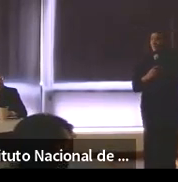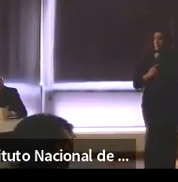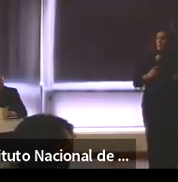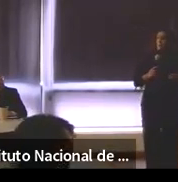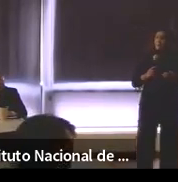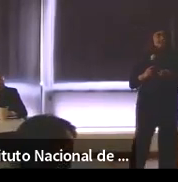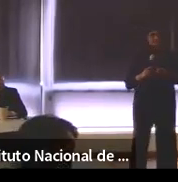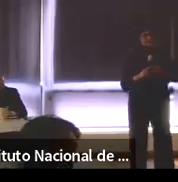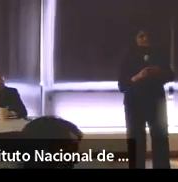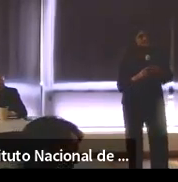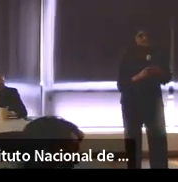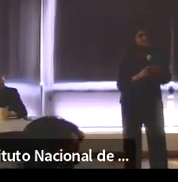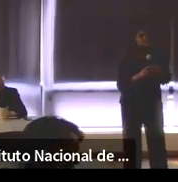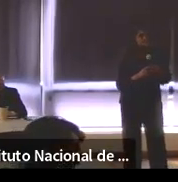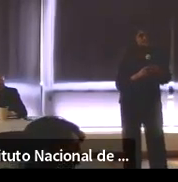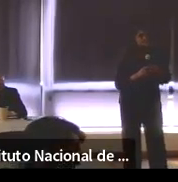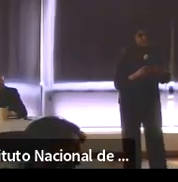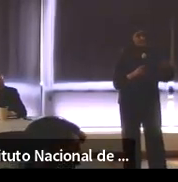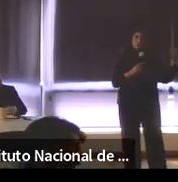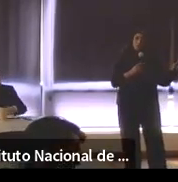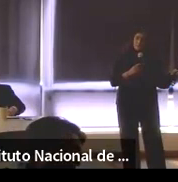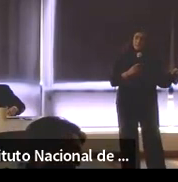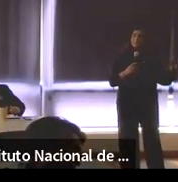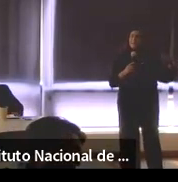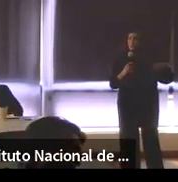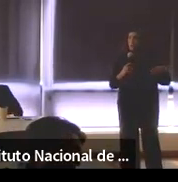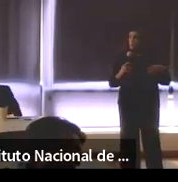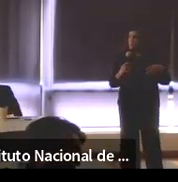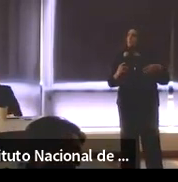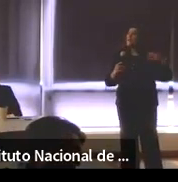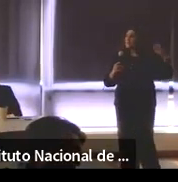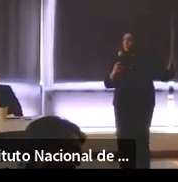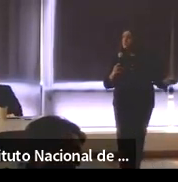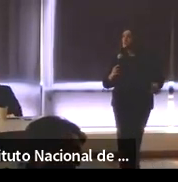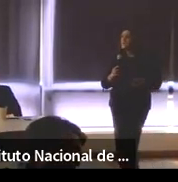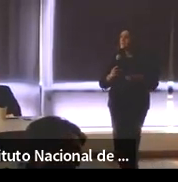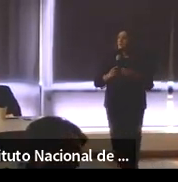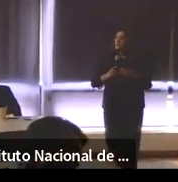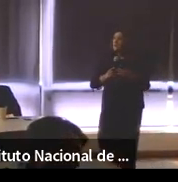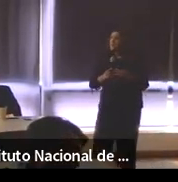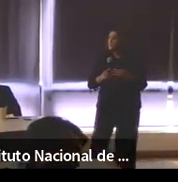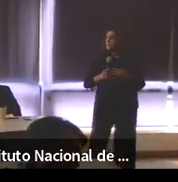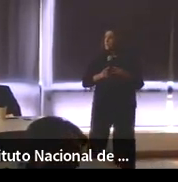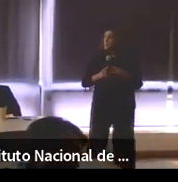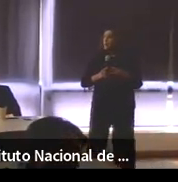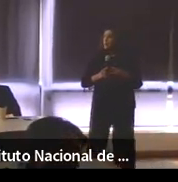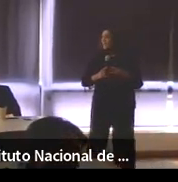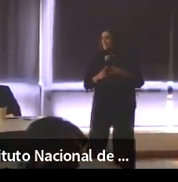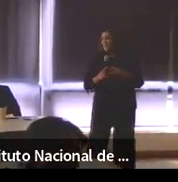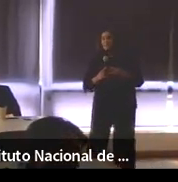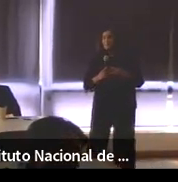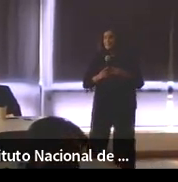identifican qué nivel estás Qué acción has hecho para solucionar ese conflicto